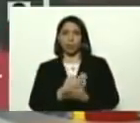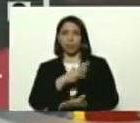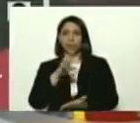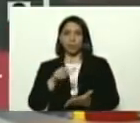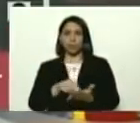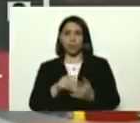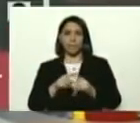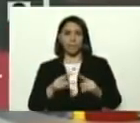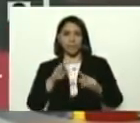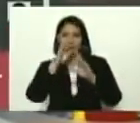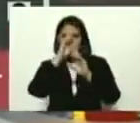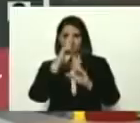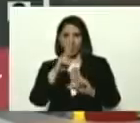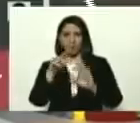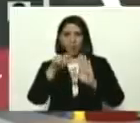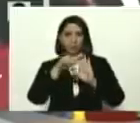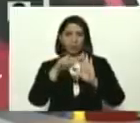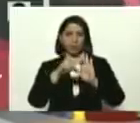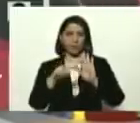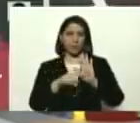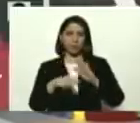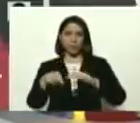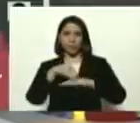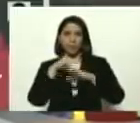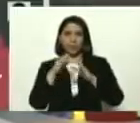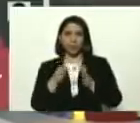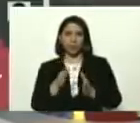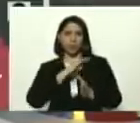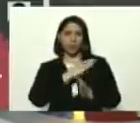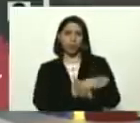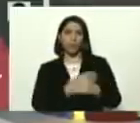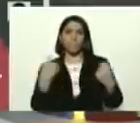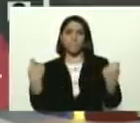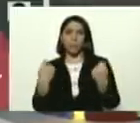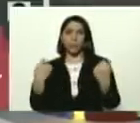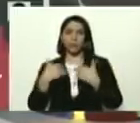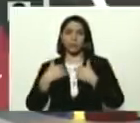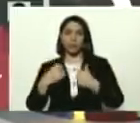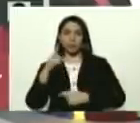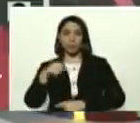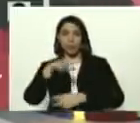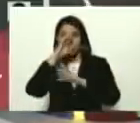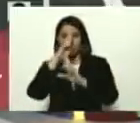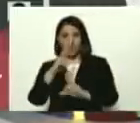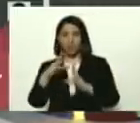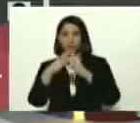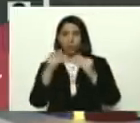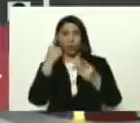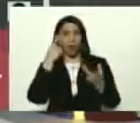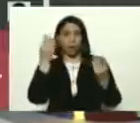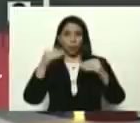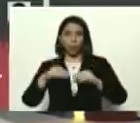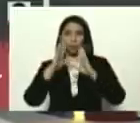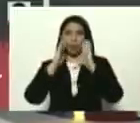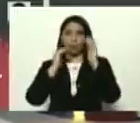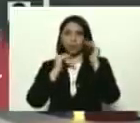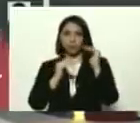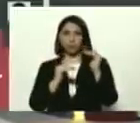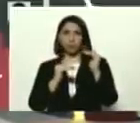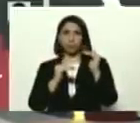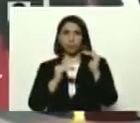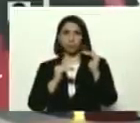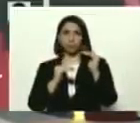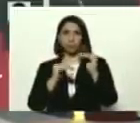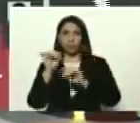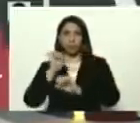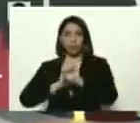que respeten los lineamientos del Ministerio del Poder Popular para la Salud y respeten todos los protocolos de atención y de